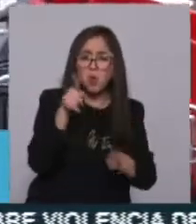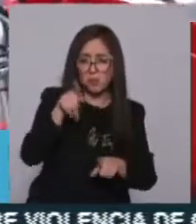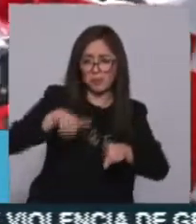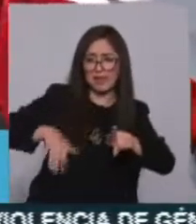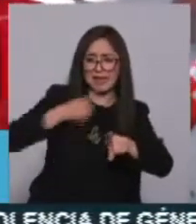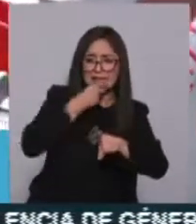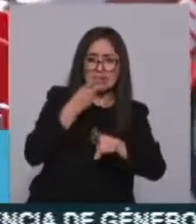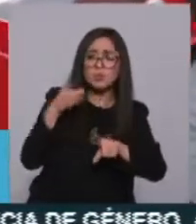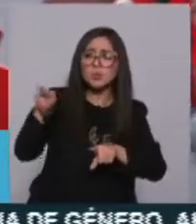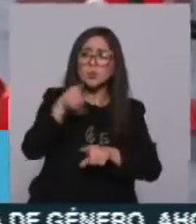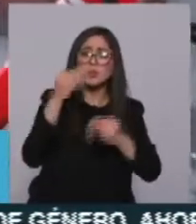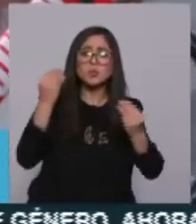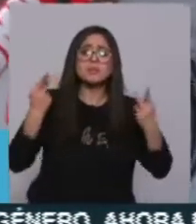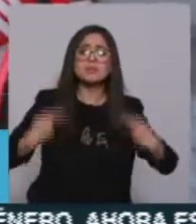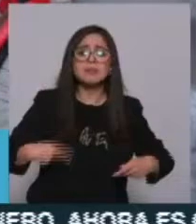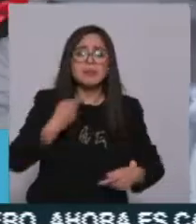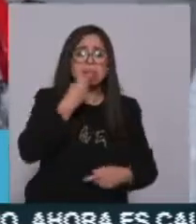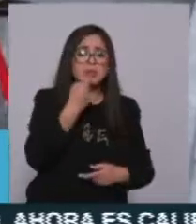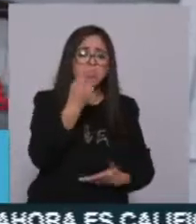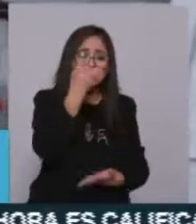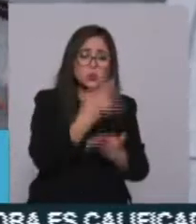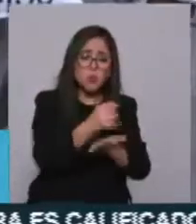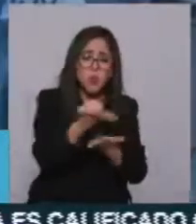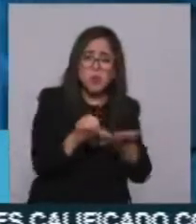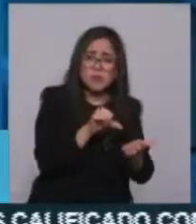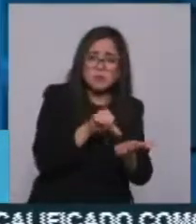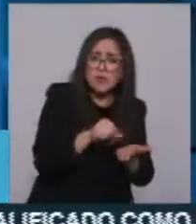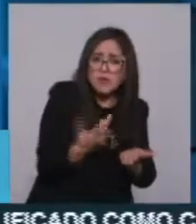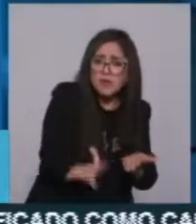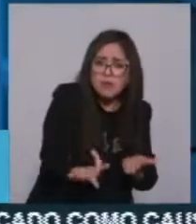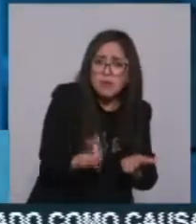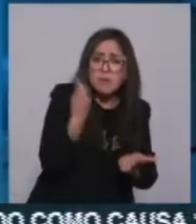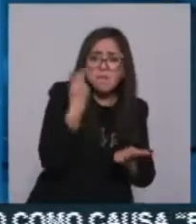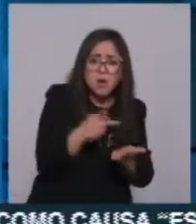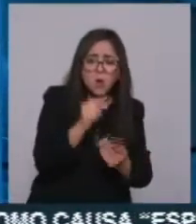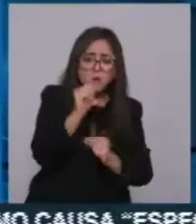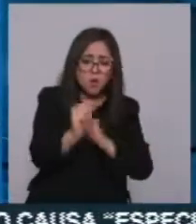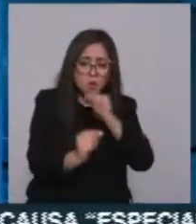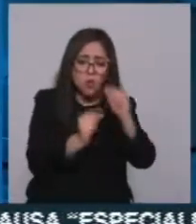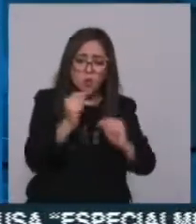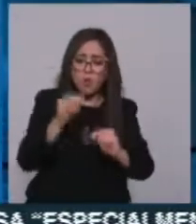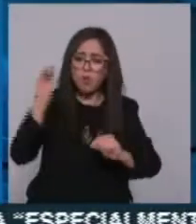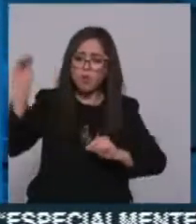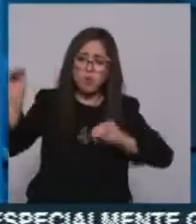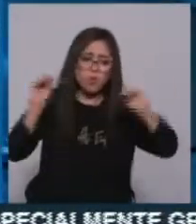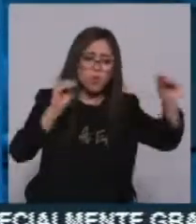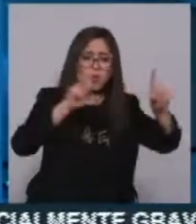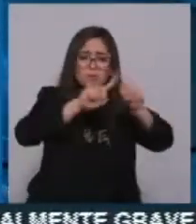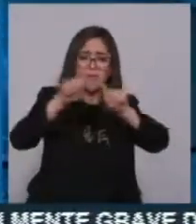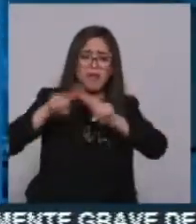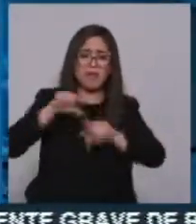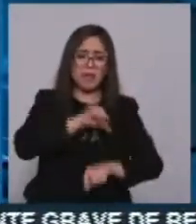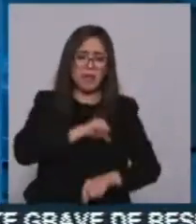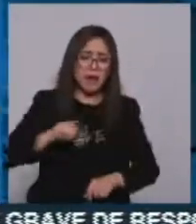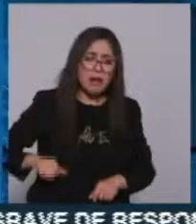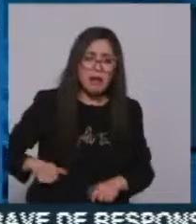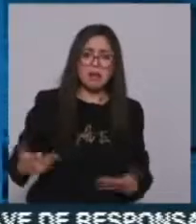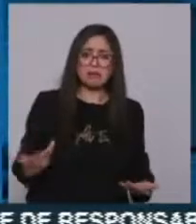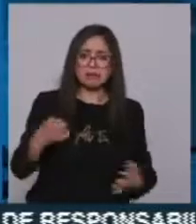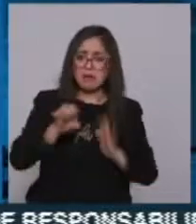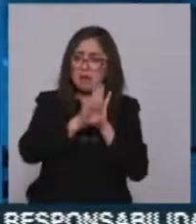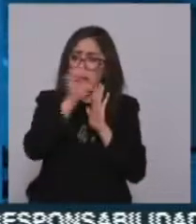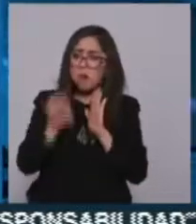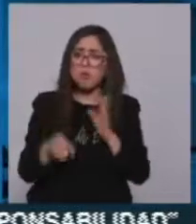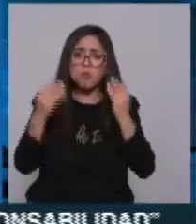centralizado, pero podría extenderse a otras alcaldías, pues porque no todo el mundo viaja al centro. Hay personas que están en la alcaldía Tláhuac,